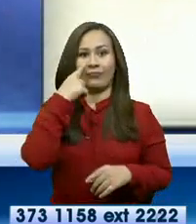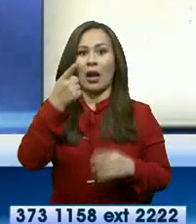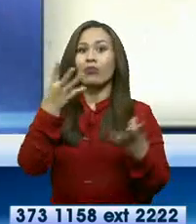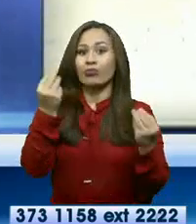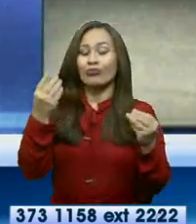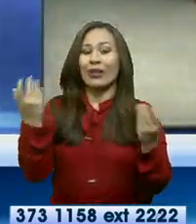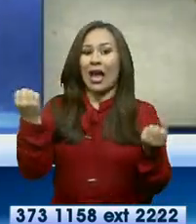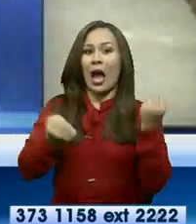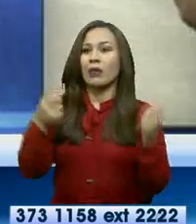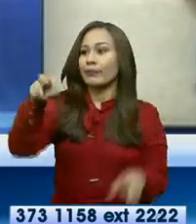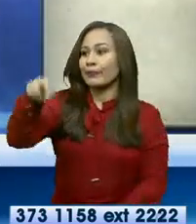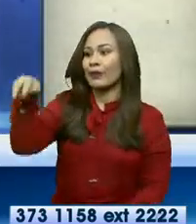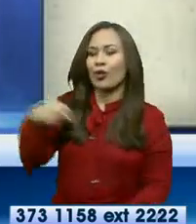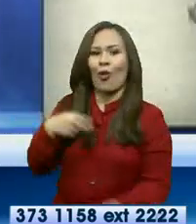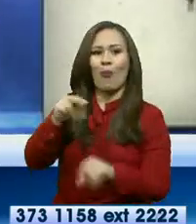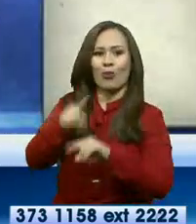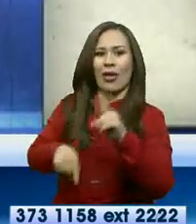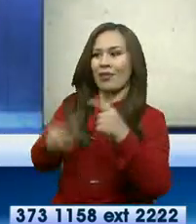transitado,